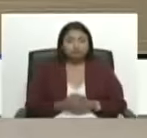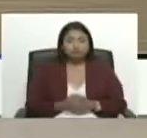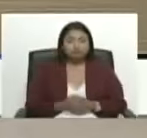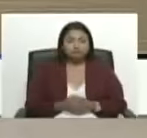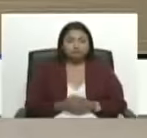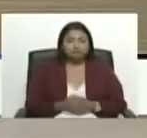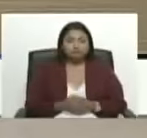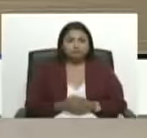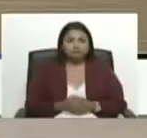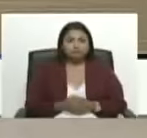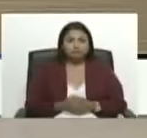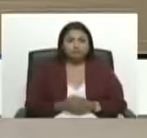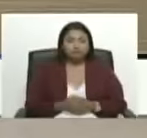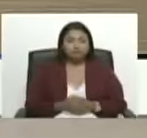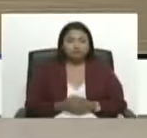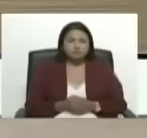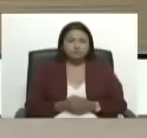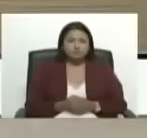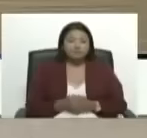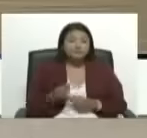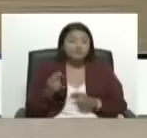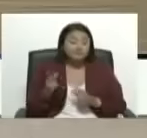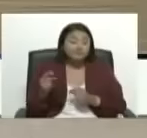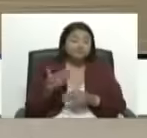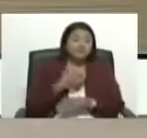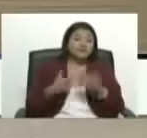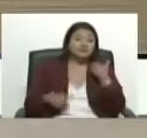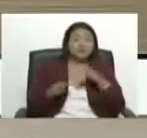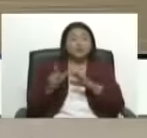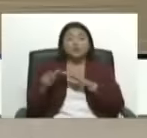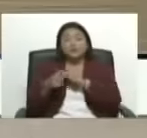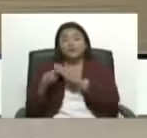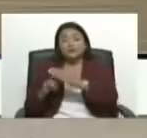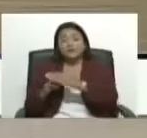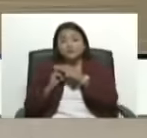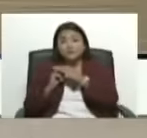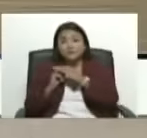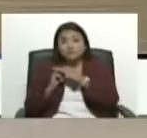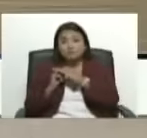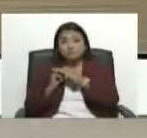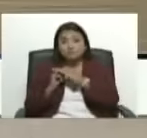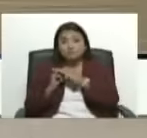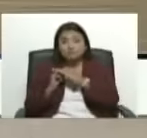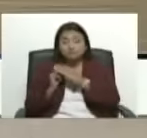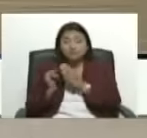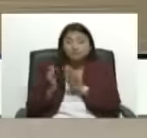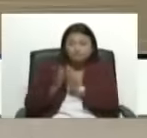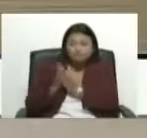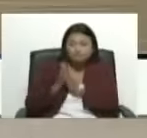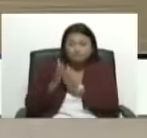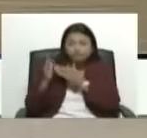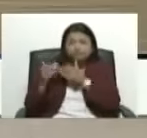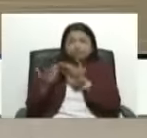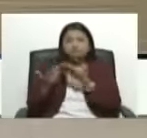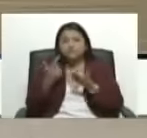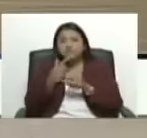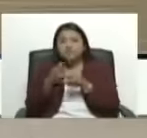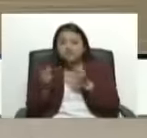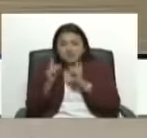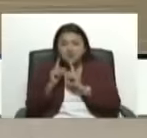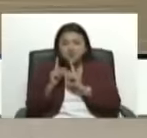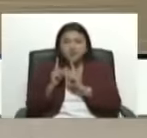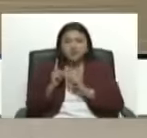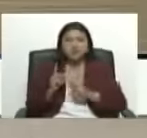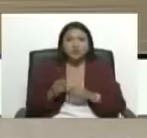es muy audaz por parte del presidente de Guyana provocar, escalar, diciendo que no cederán